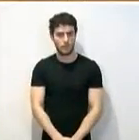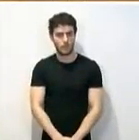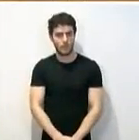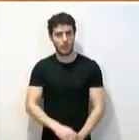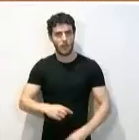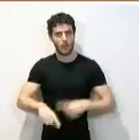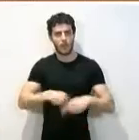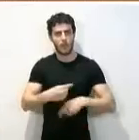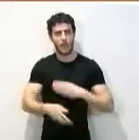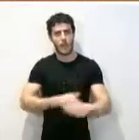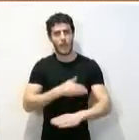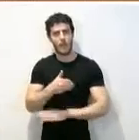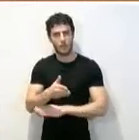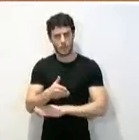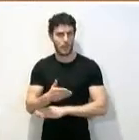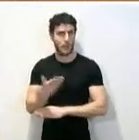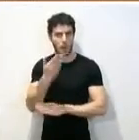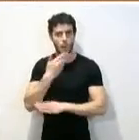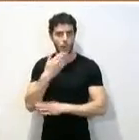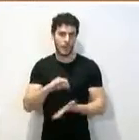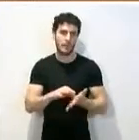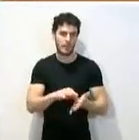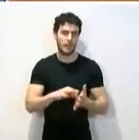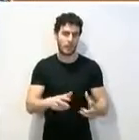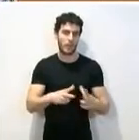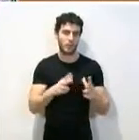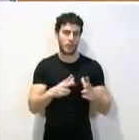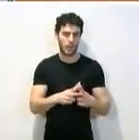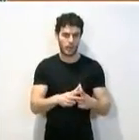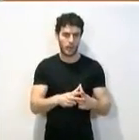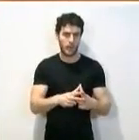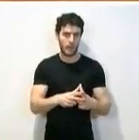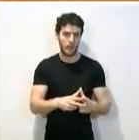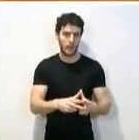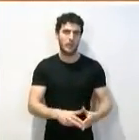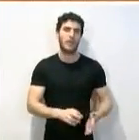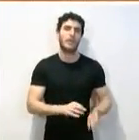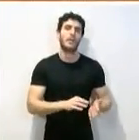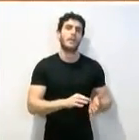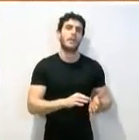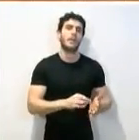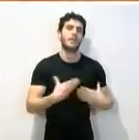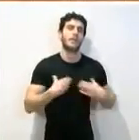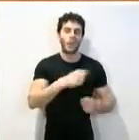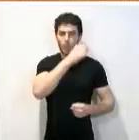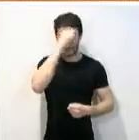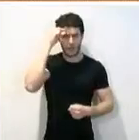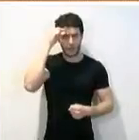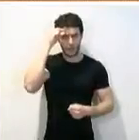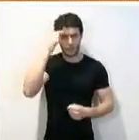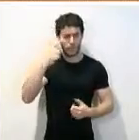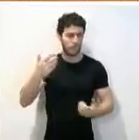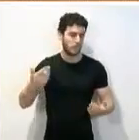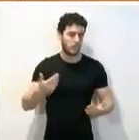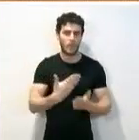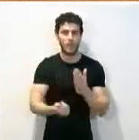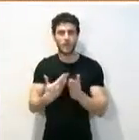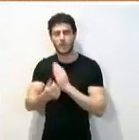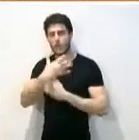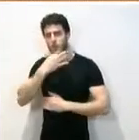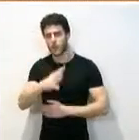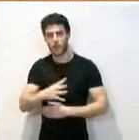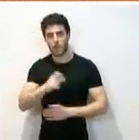falla, la escuela que falla, los servicios sociales que fallan, la salud mental que falla, sentenció en otro. Tanto en esos